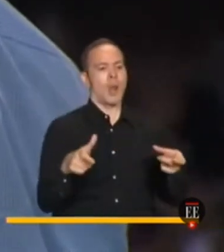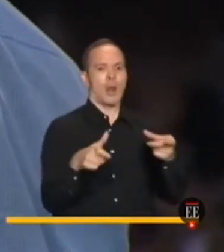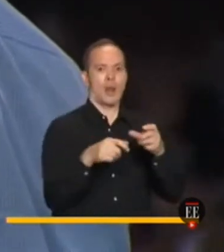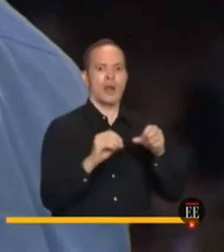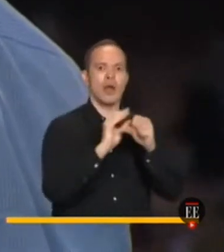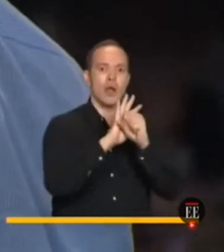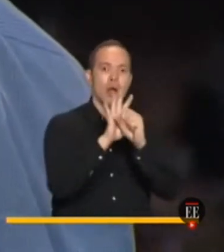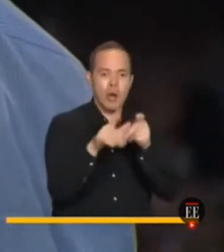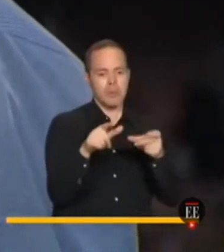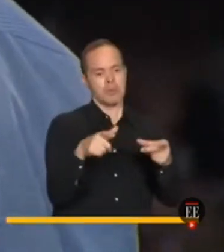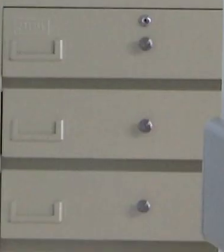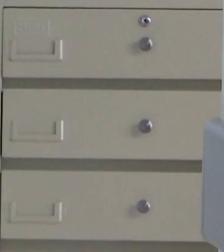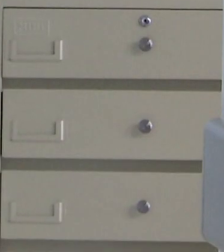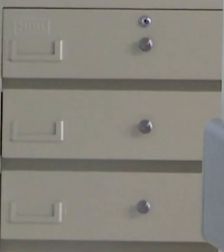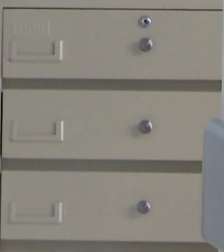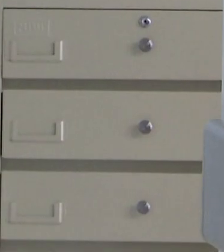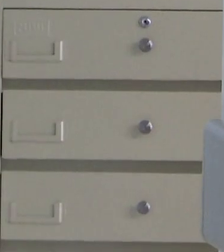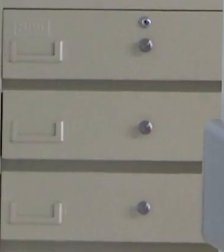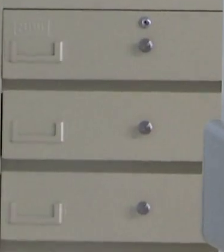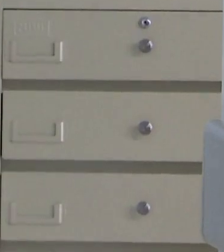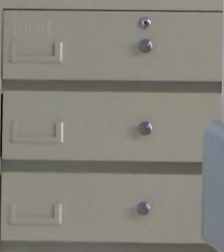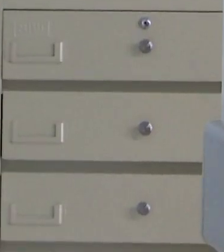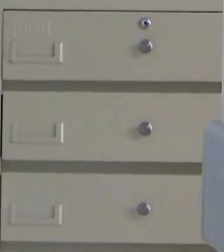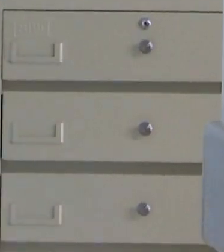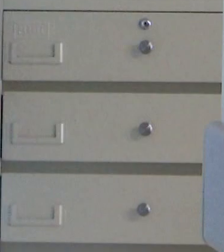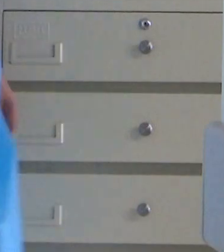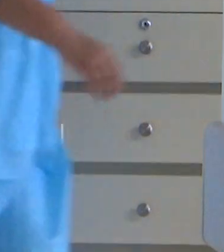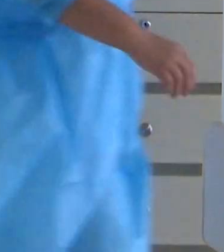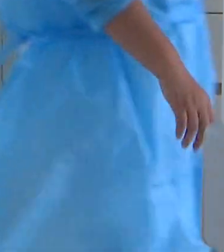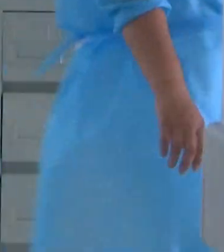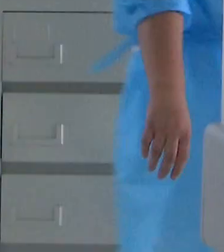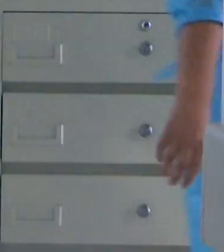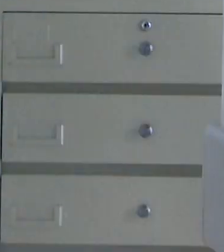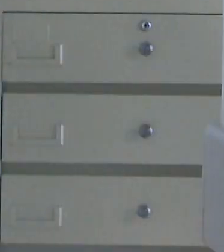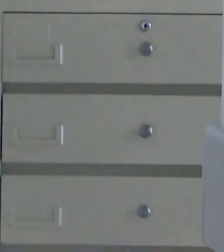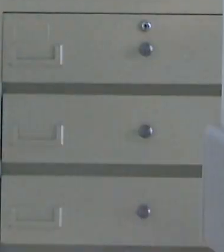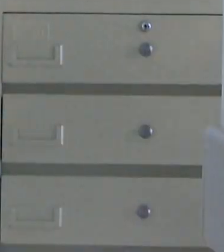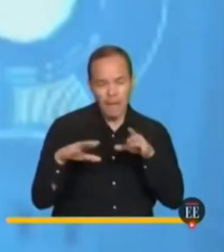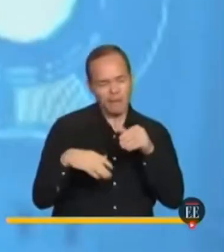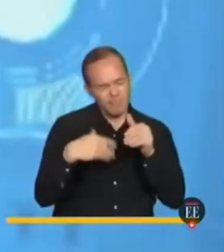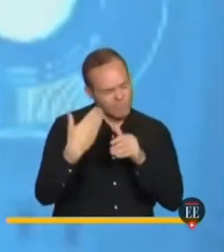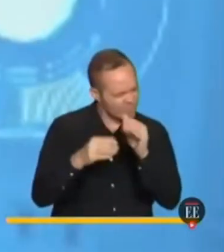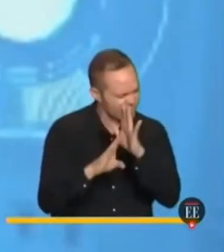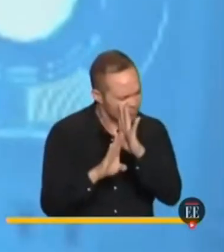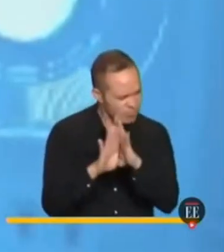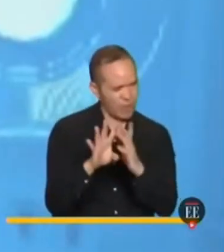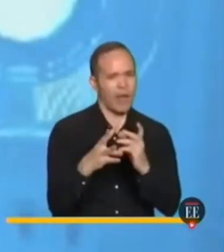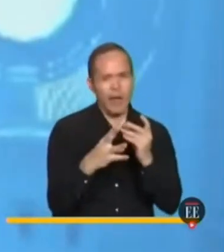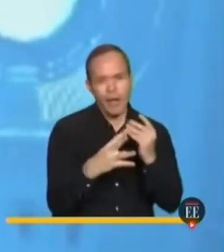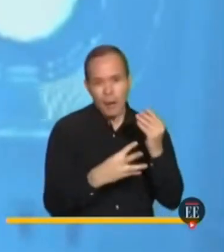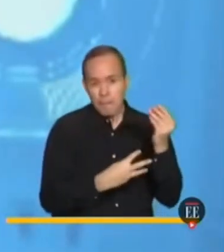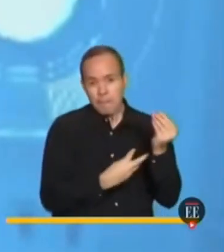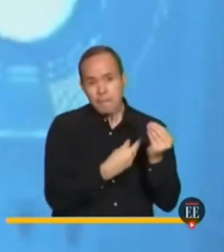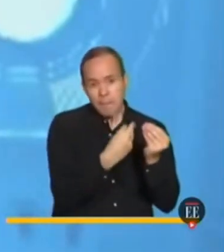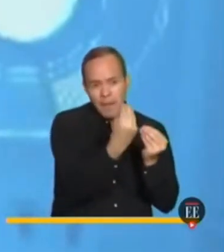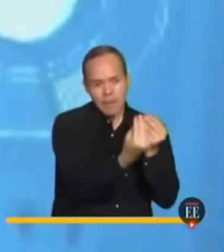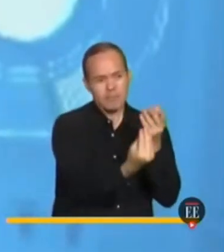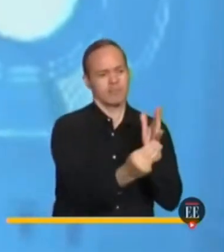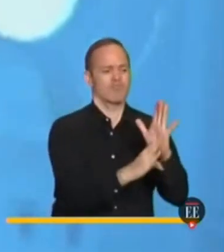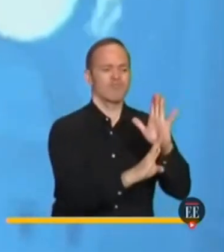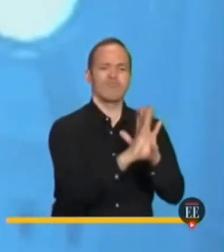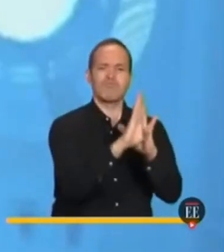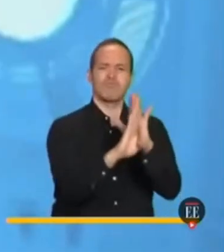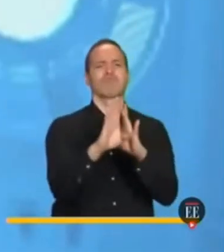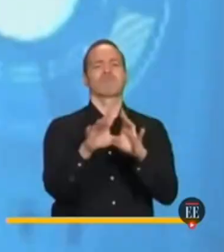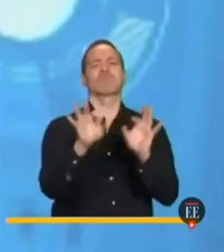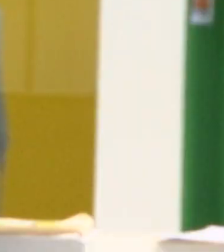en relación con el COVID. El mandatario también dijo que todo se debe al trabajo de mucha gente. Y eso lo vamos a superar